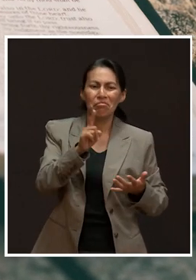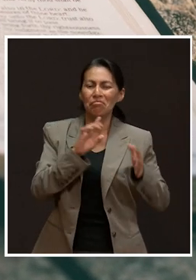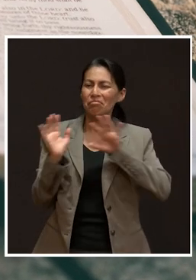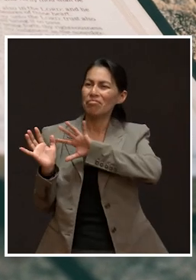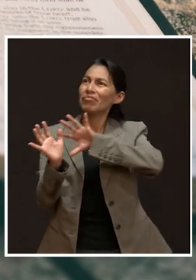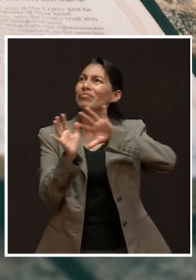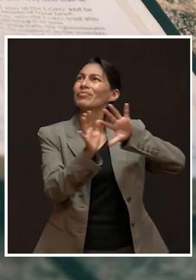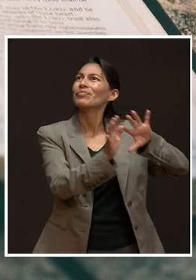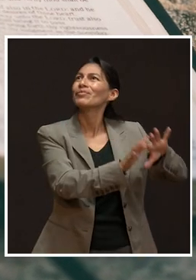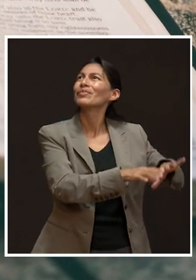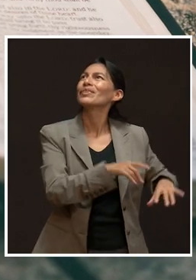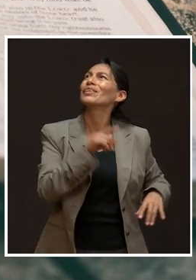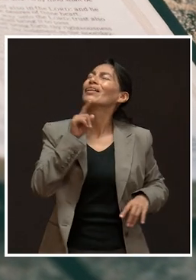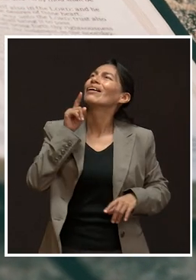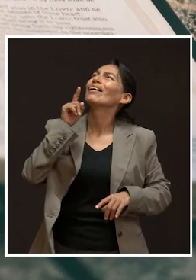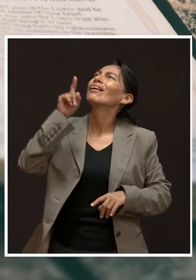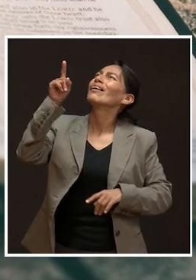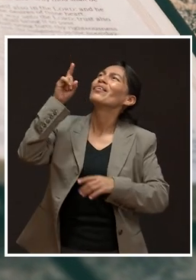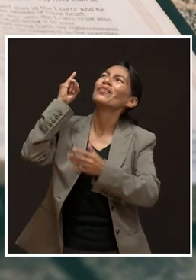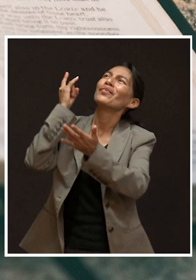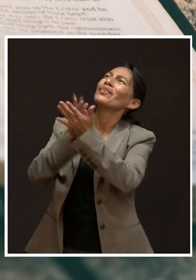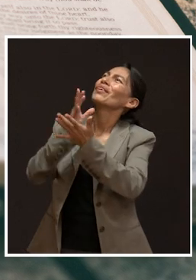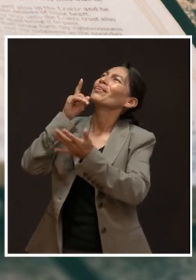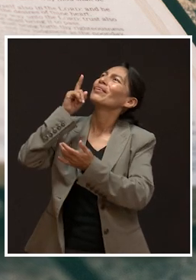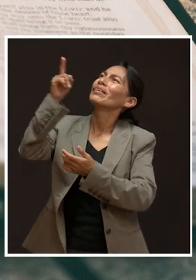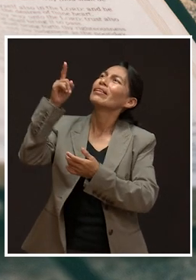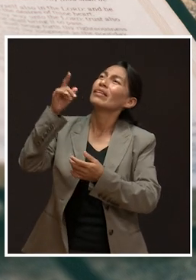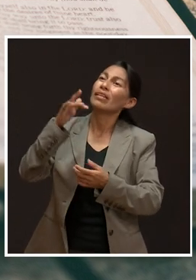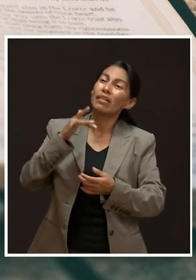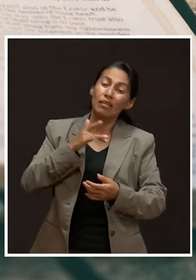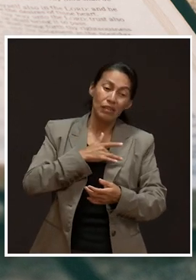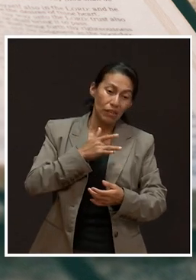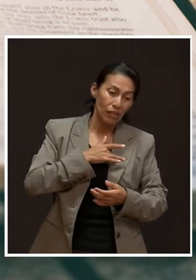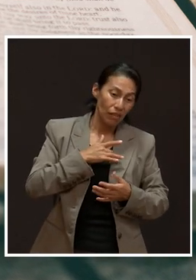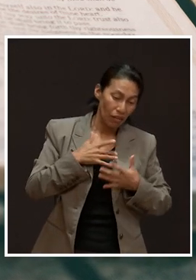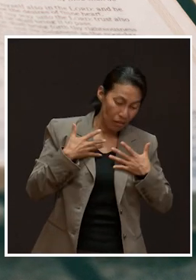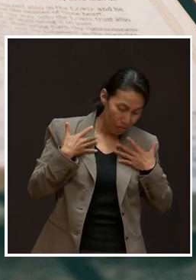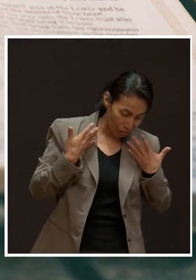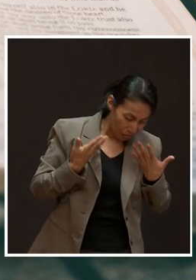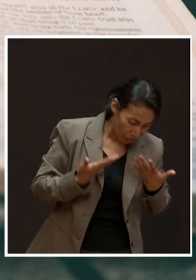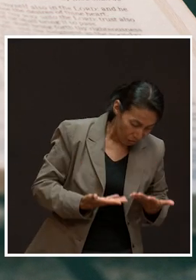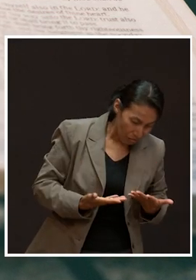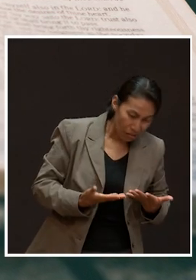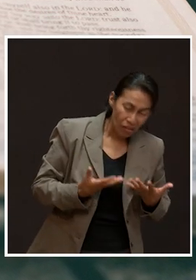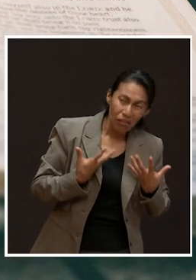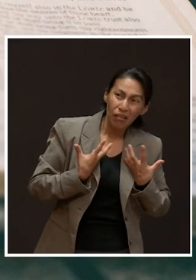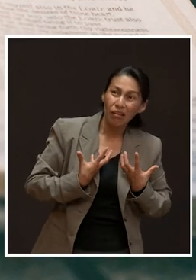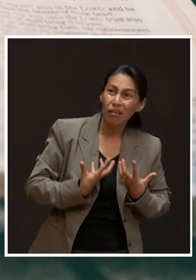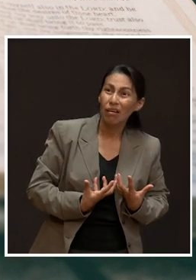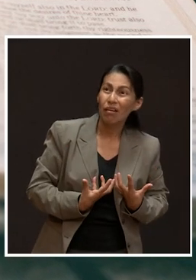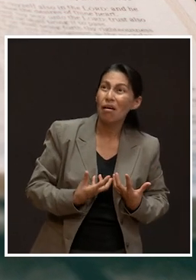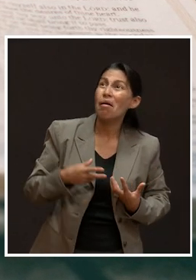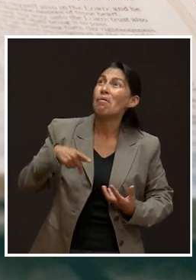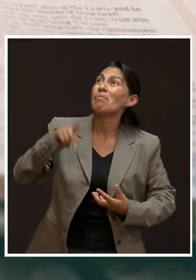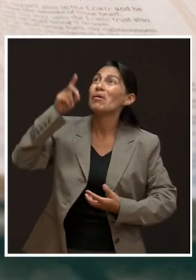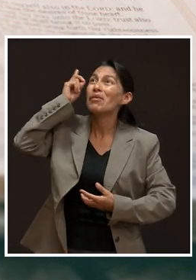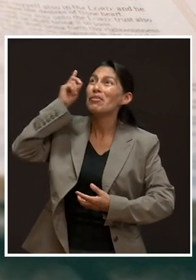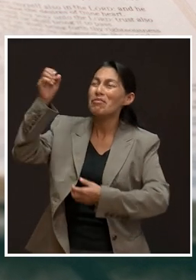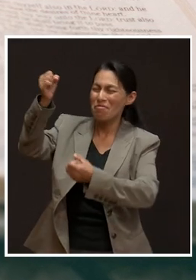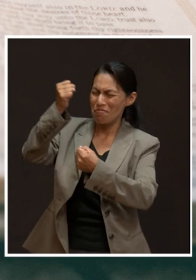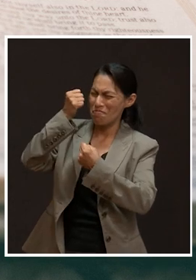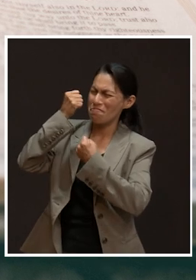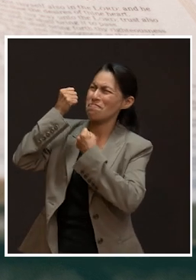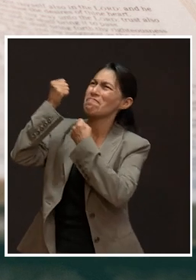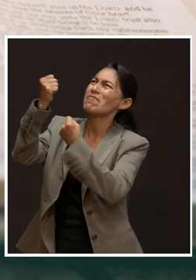Y fuera de ti nada deseo en la tierra. Mi carne y mi corazón desfallecen, mas la